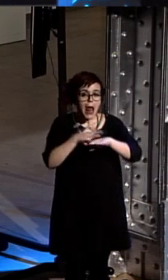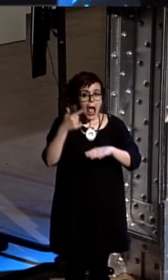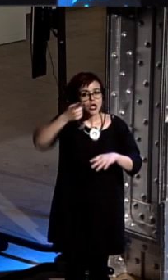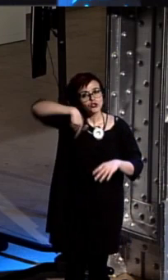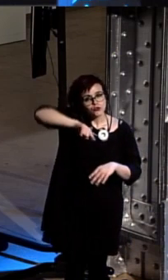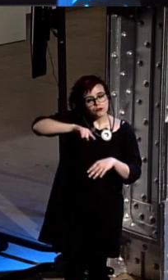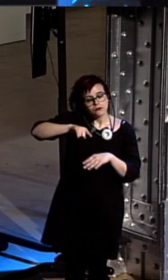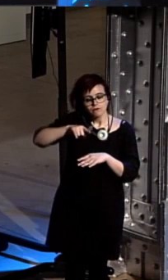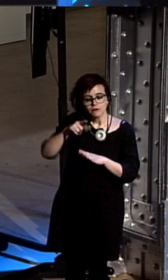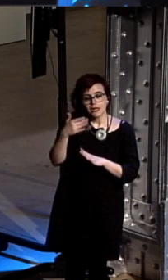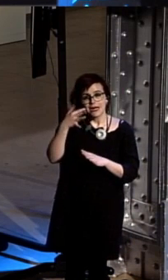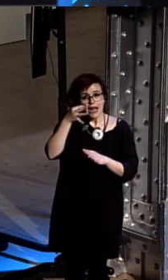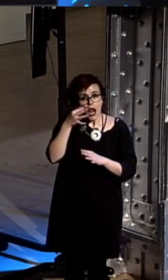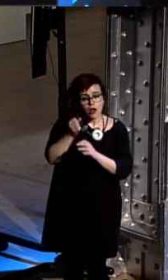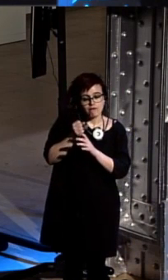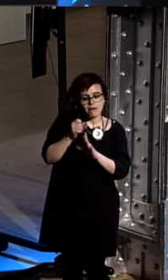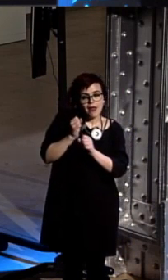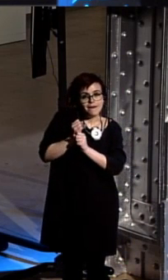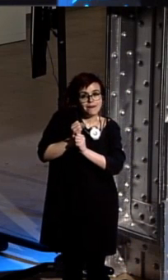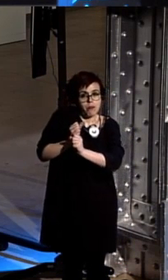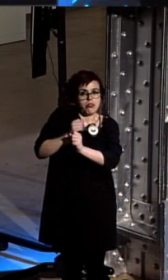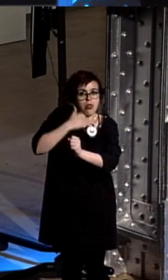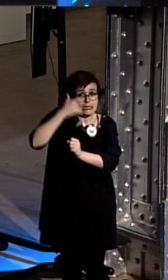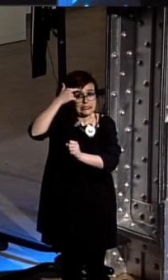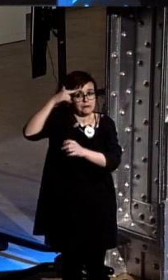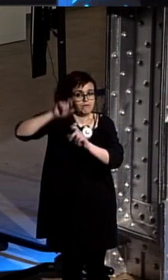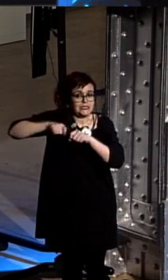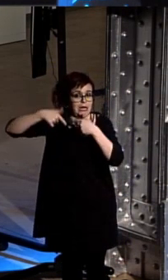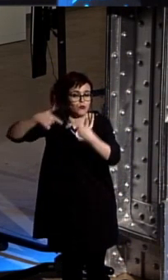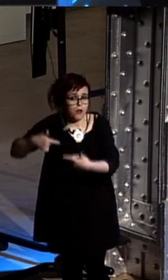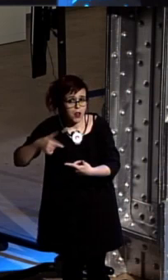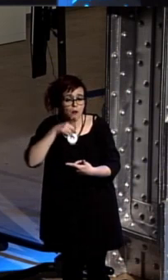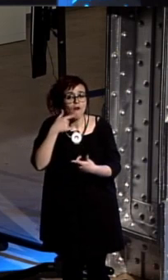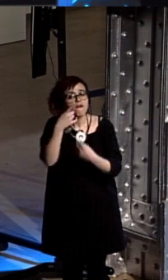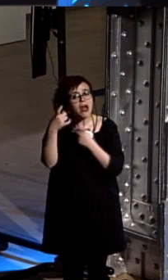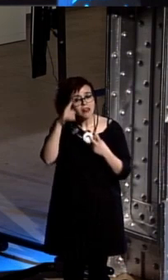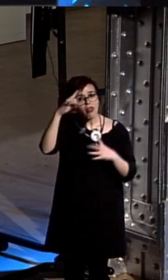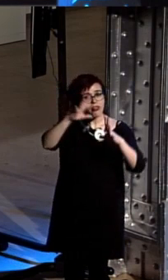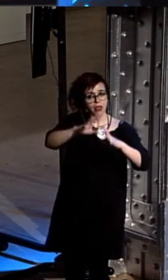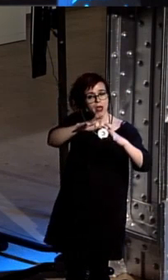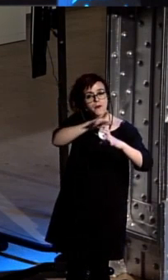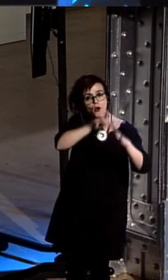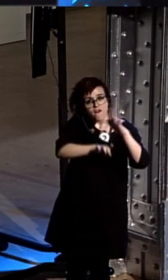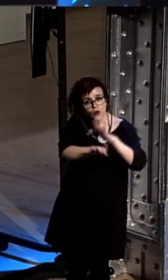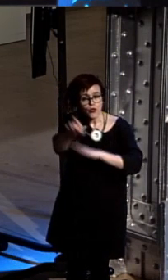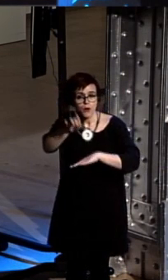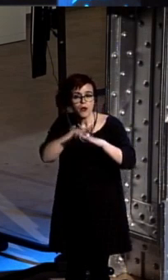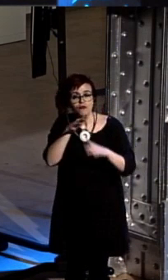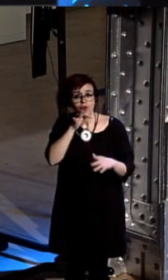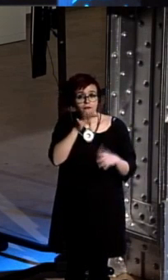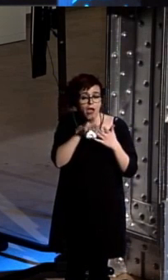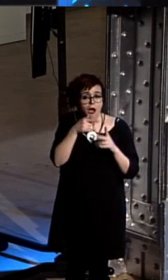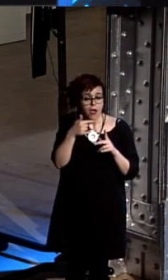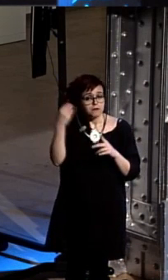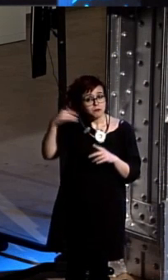nos ayude a contrarrestar ese sesgo cognitivo, por lo menos hasta que nuestro cerebro evolucione y a lo mejor ya no tengamos esos sesgos cognitivos, pero son